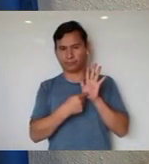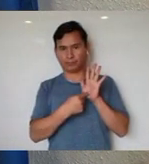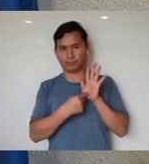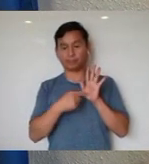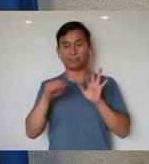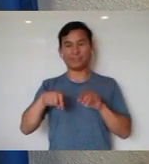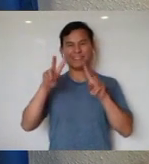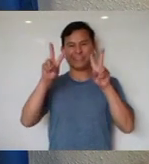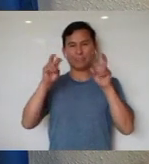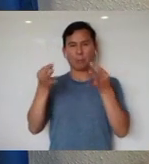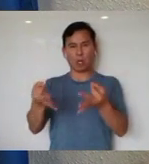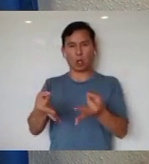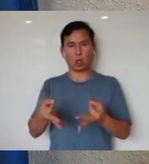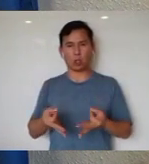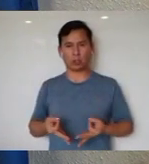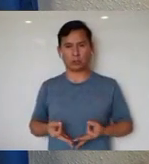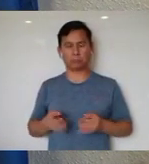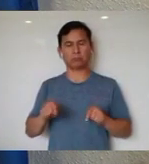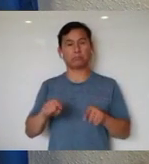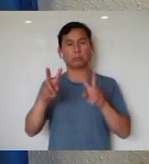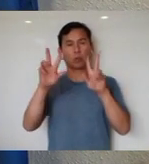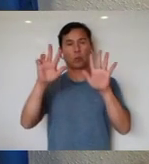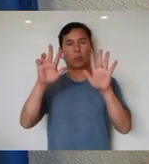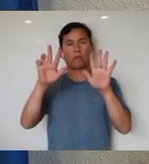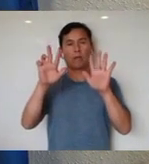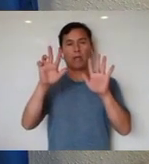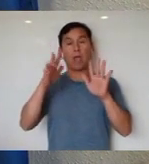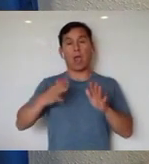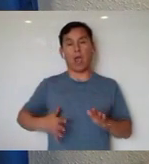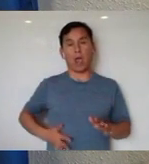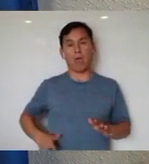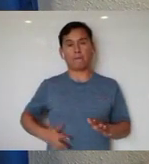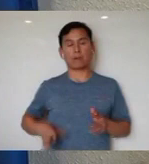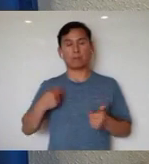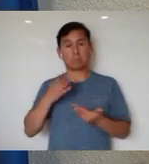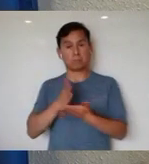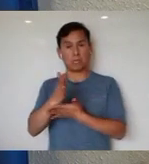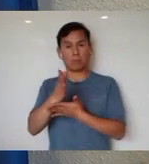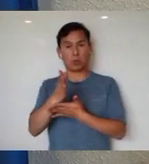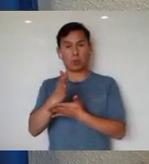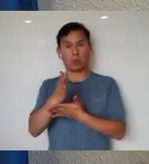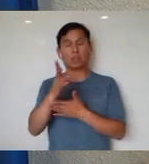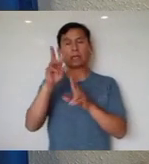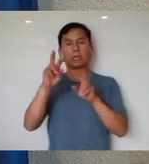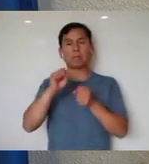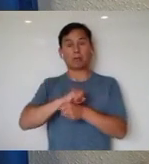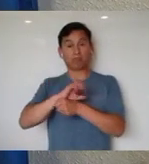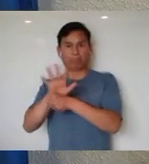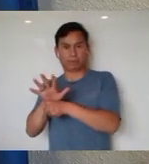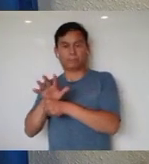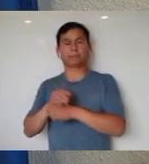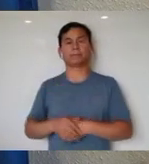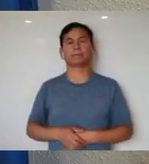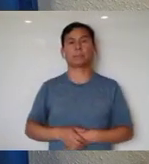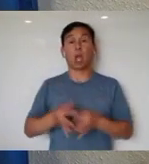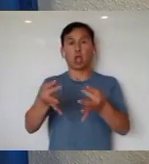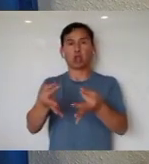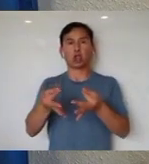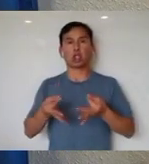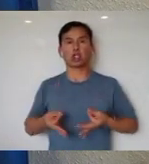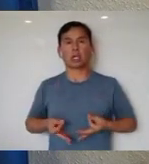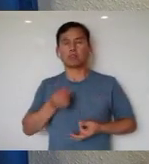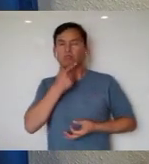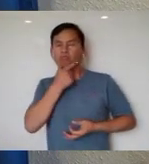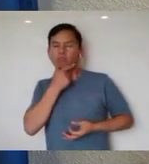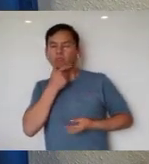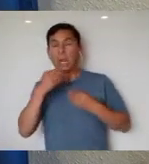este recuento del día de hoy, 9 de abril, partimos con la actualización de casos COVID. El total de